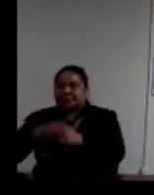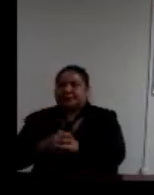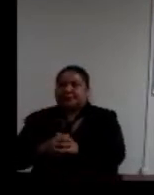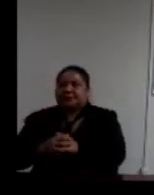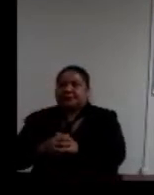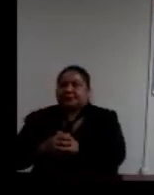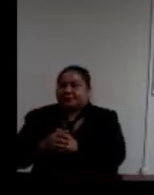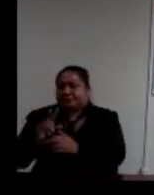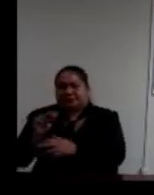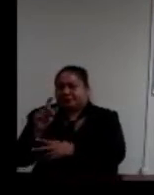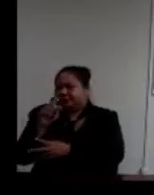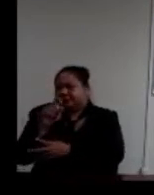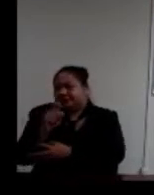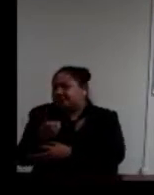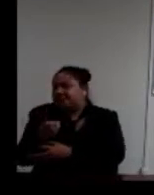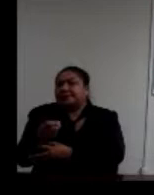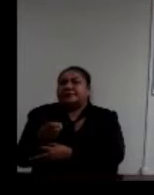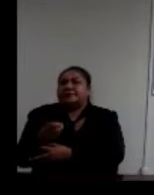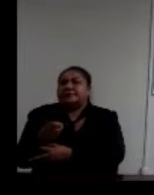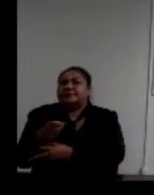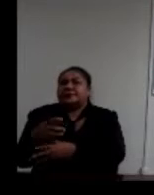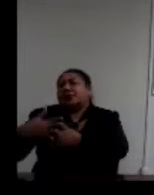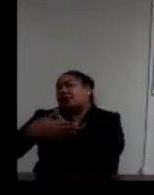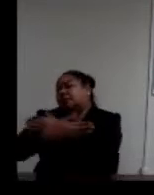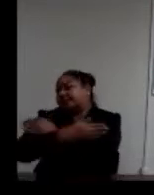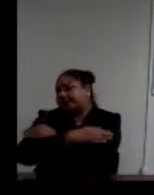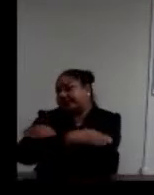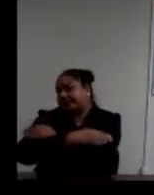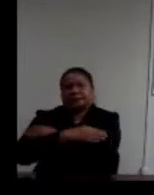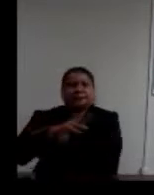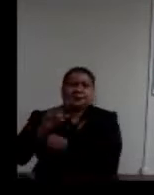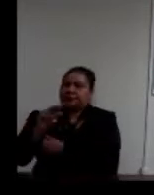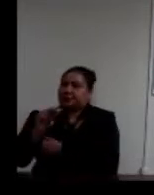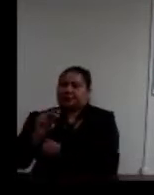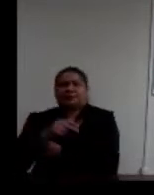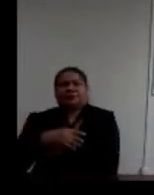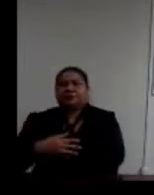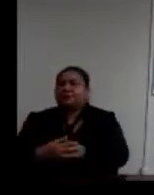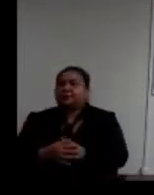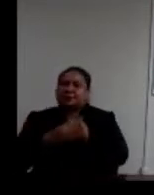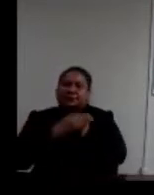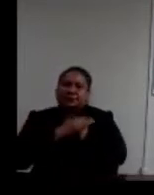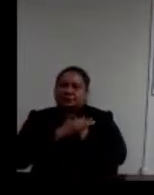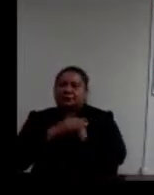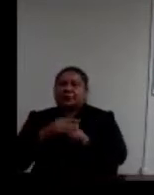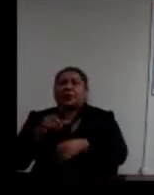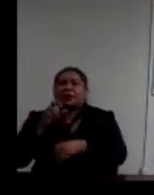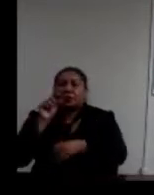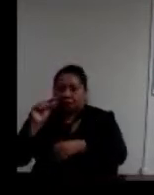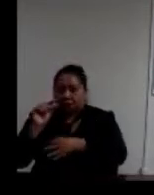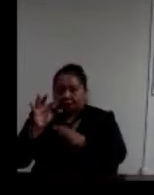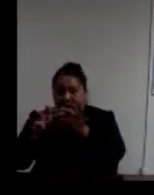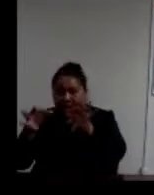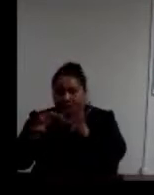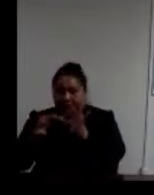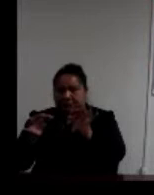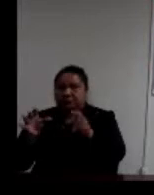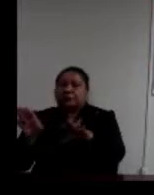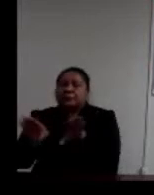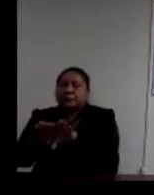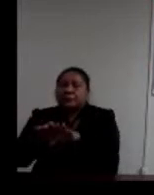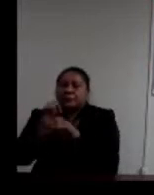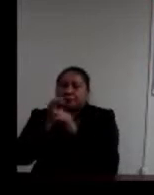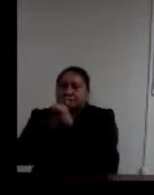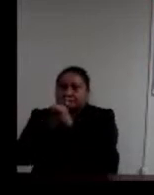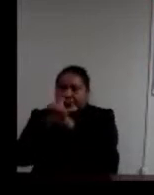No significa que los vamos a tratar así como pachincitos, abrazos y los demás. No, ahorita les explico cómo se da la información,